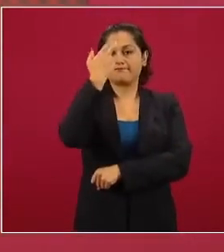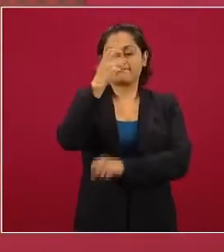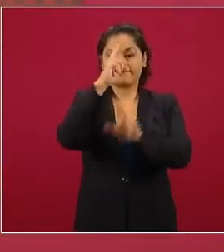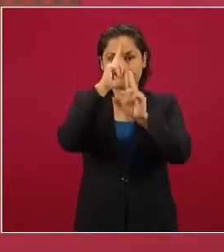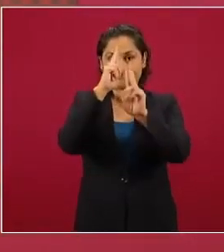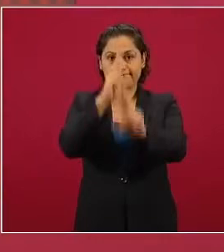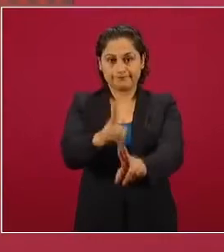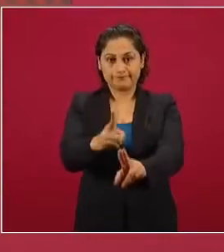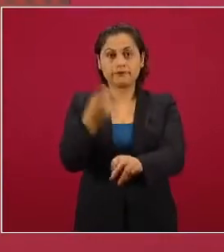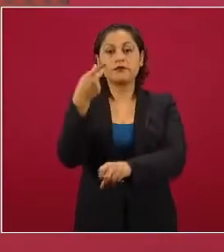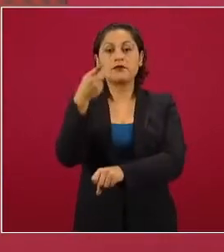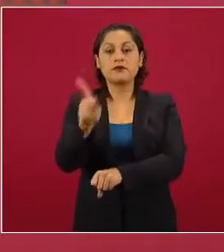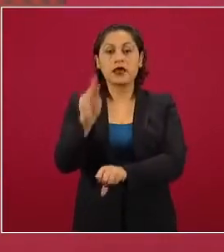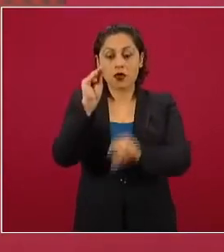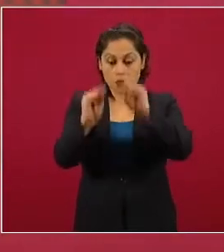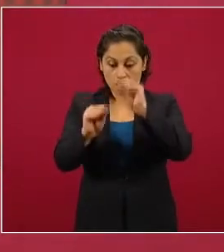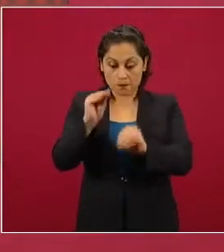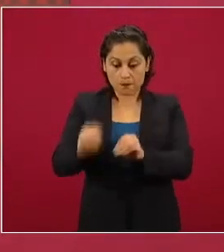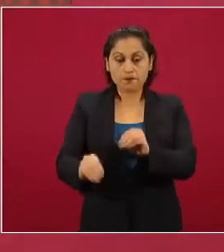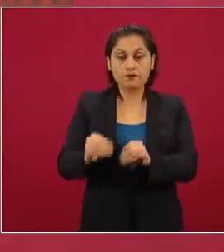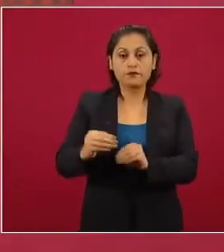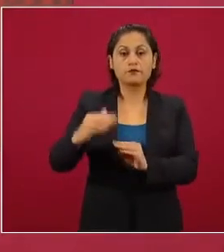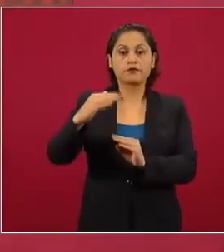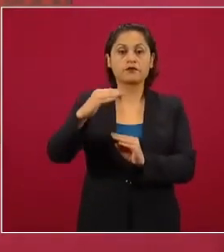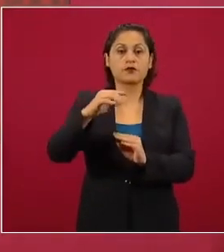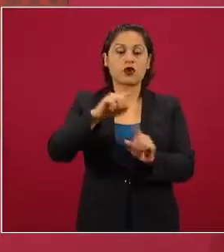día 1.